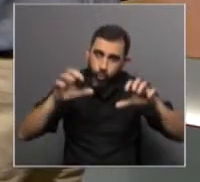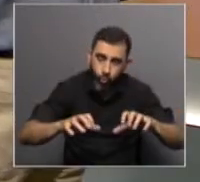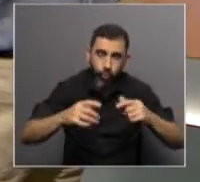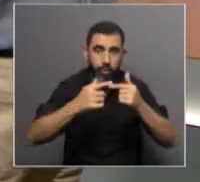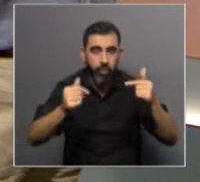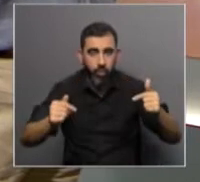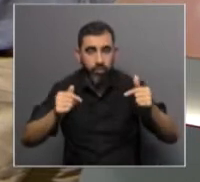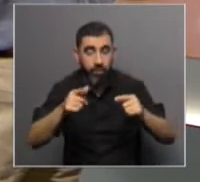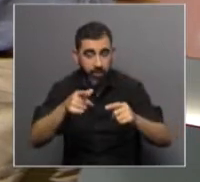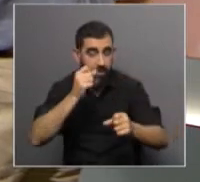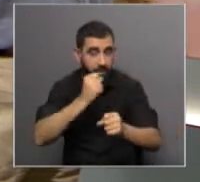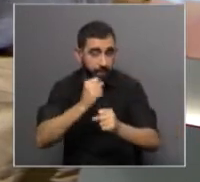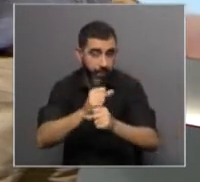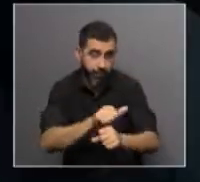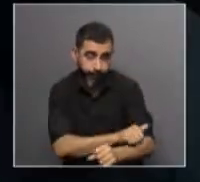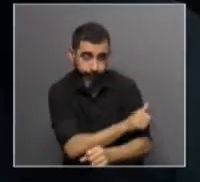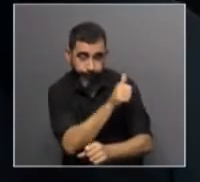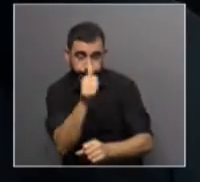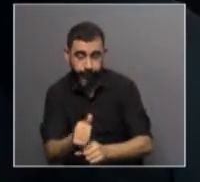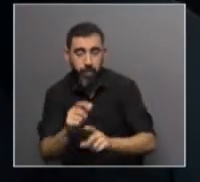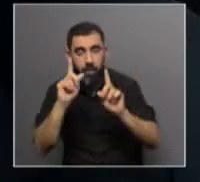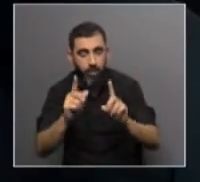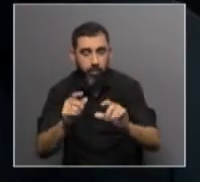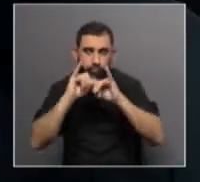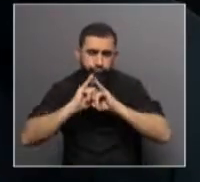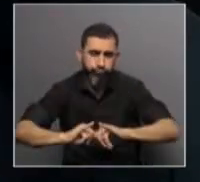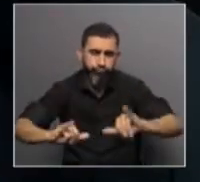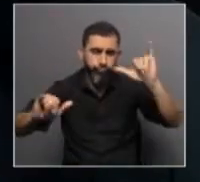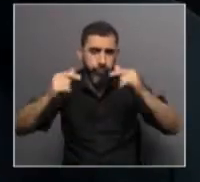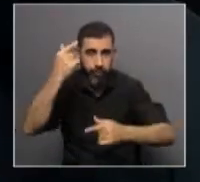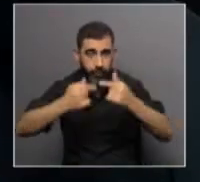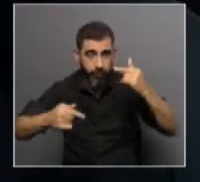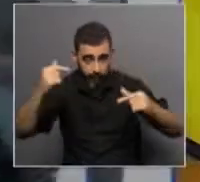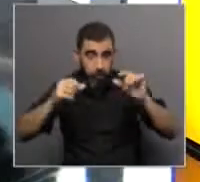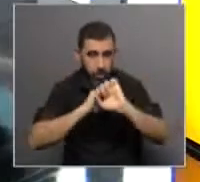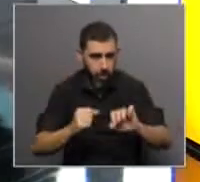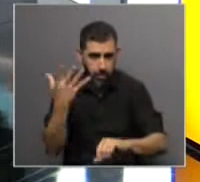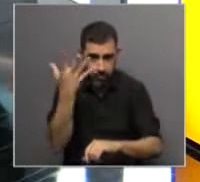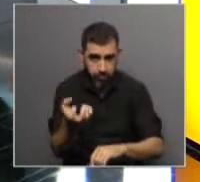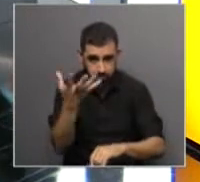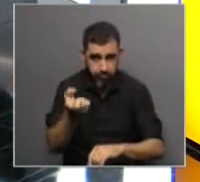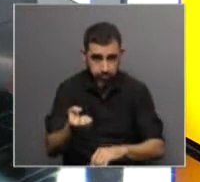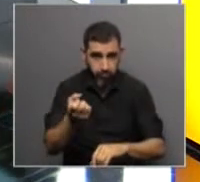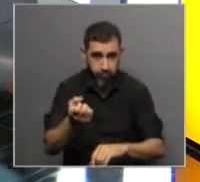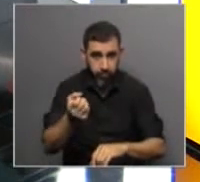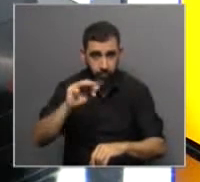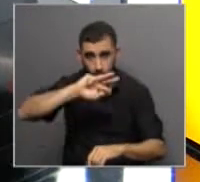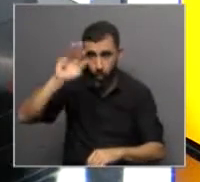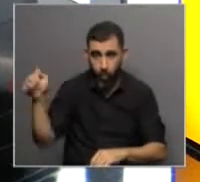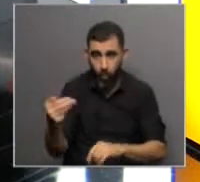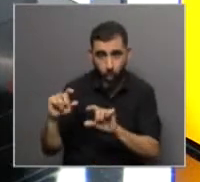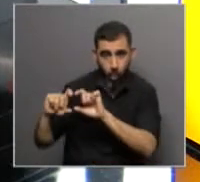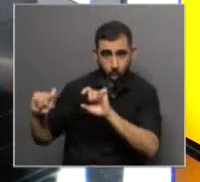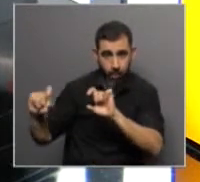tiene este recorrido y han generado una serie de publicaciones que están para descargar en el sitio propio de Arroyo